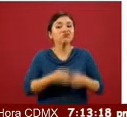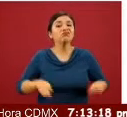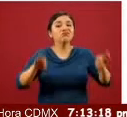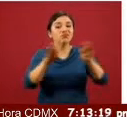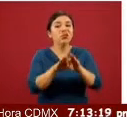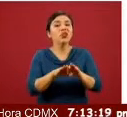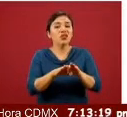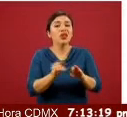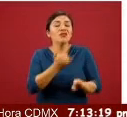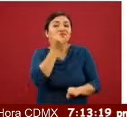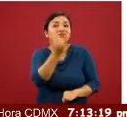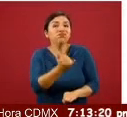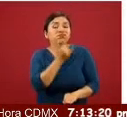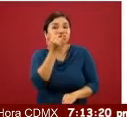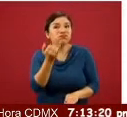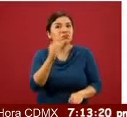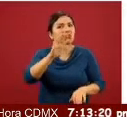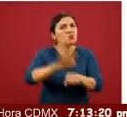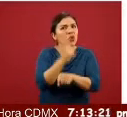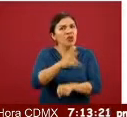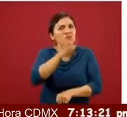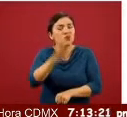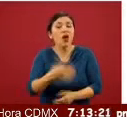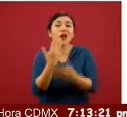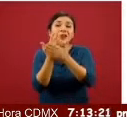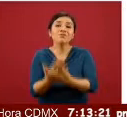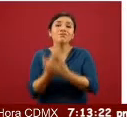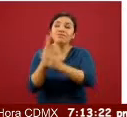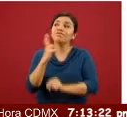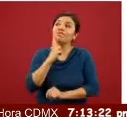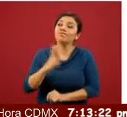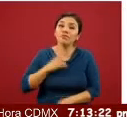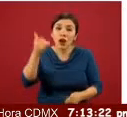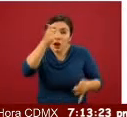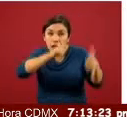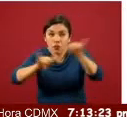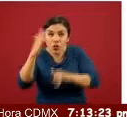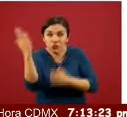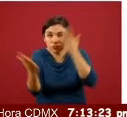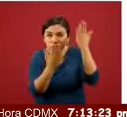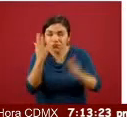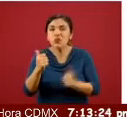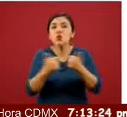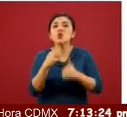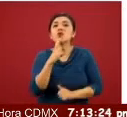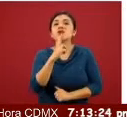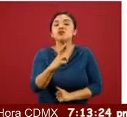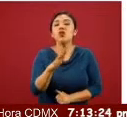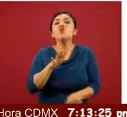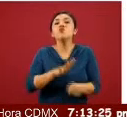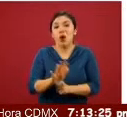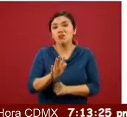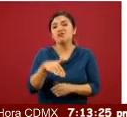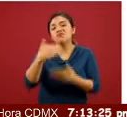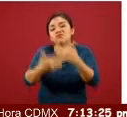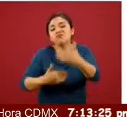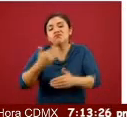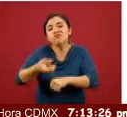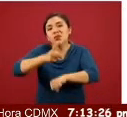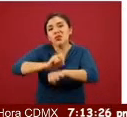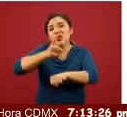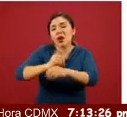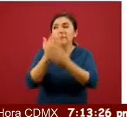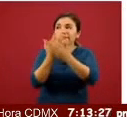casos sospechosos, que estamos esperando que puedan tener un resultado en los siguientes días